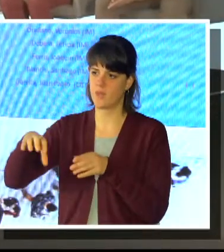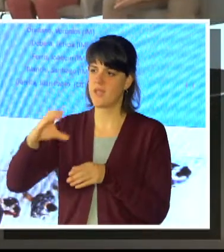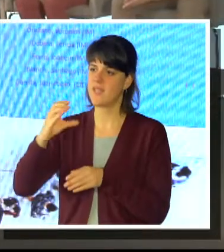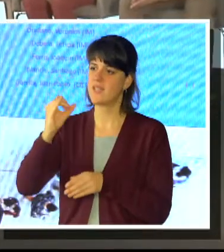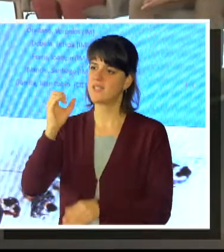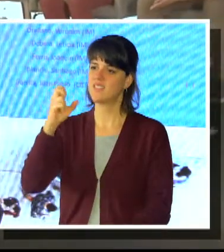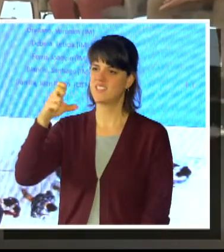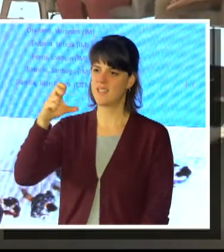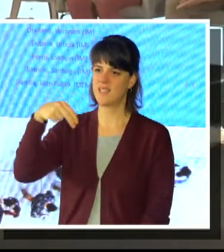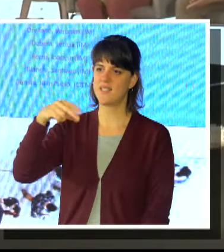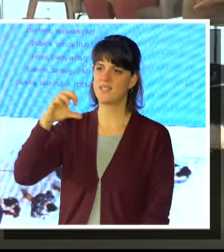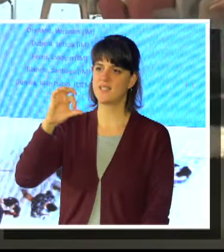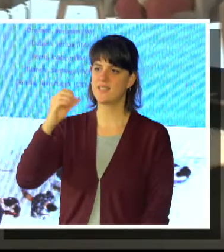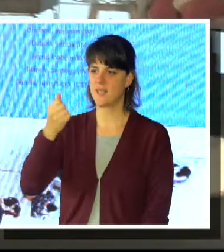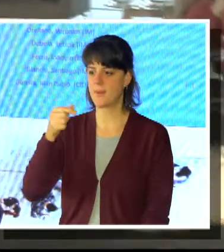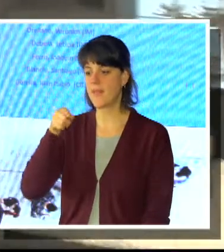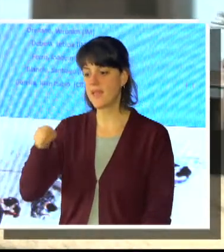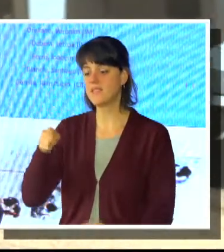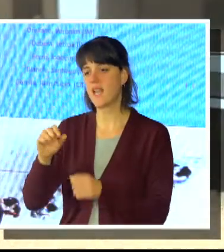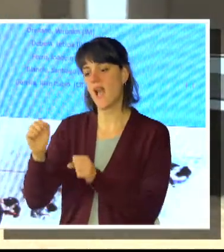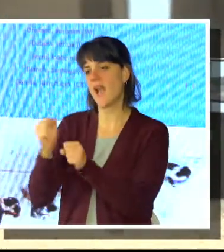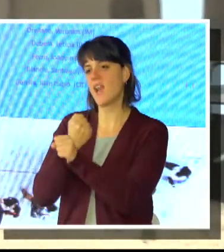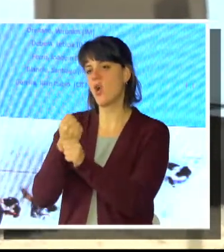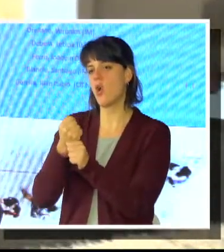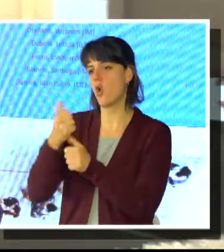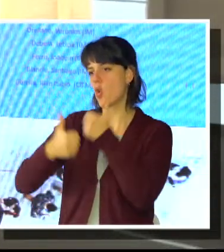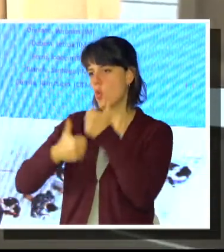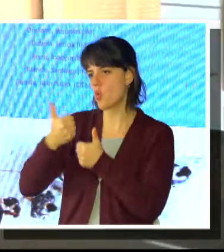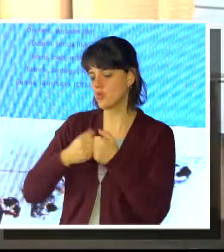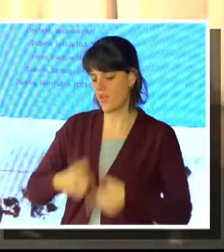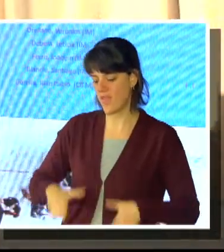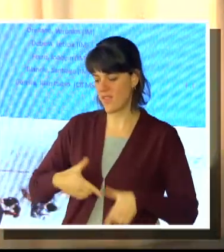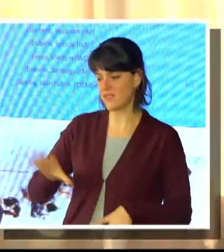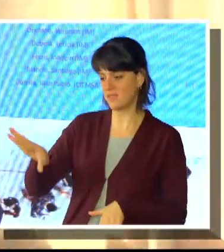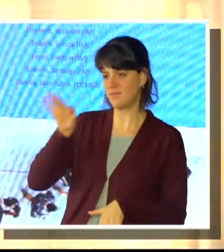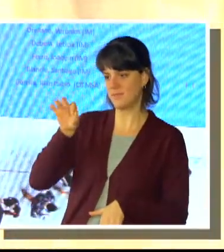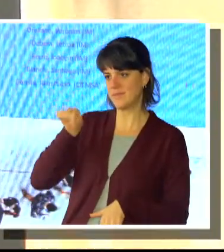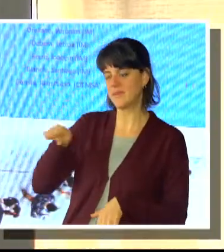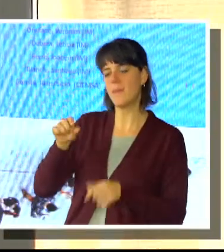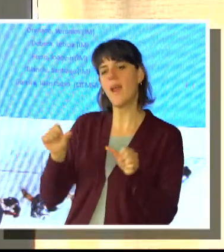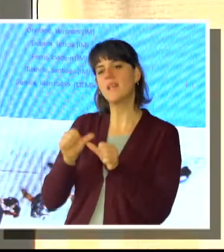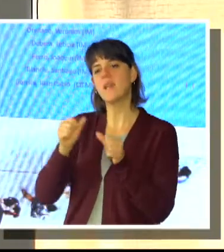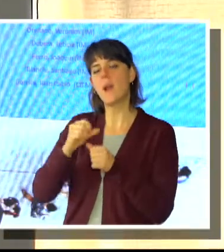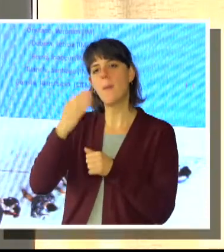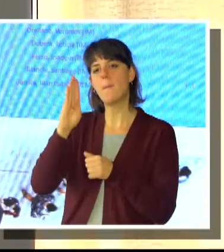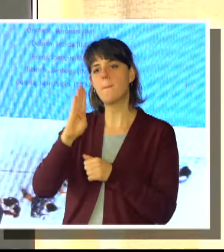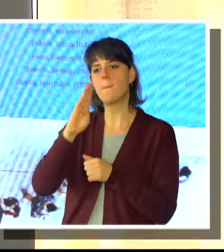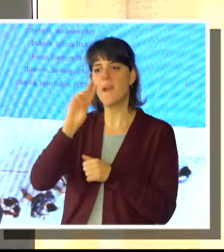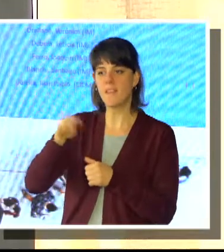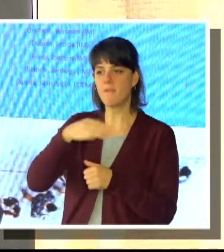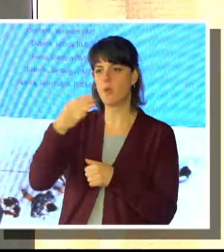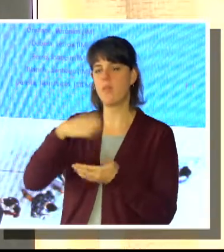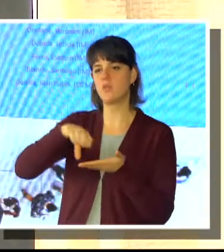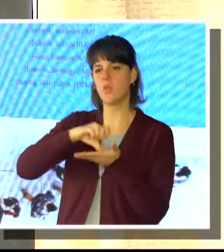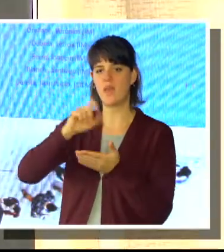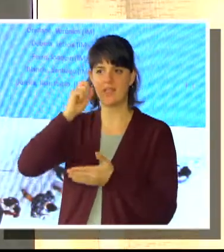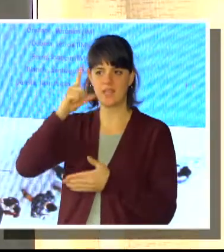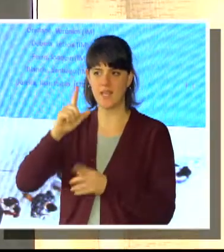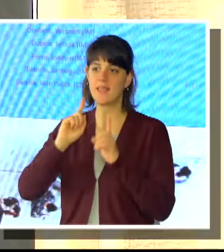un equipo de trabajo. Conmigo comparte la presentación Leticia, que pertenece a la unidad de estadística, también dentro del mismo